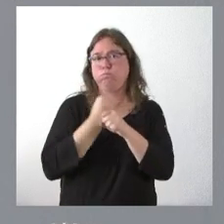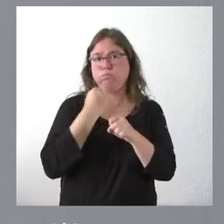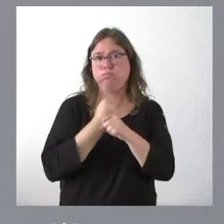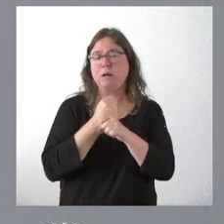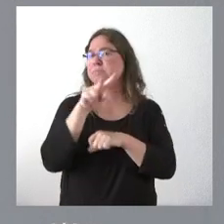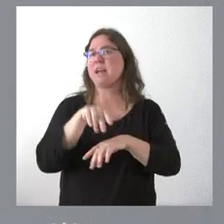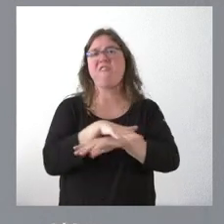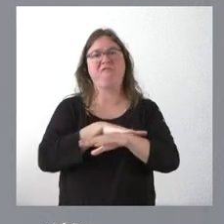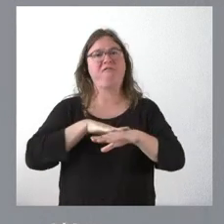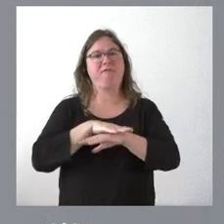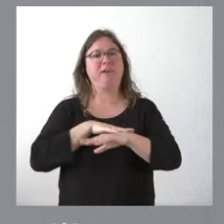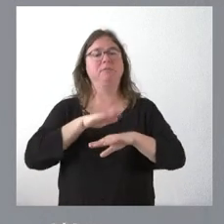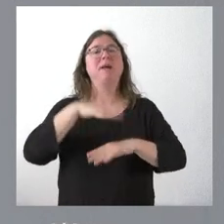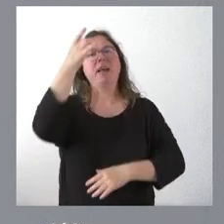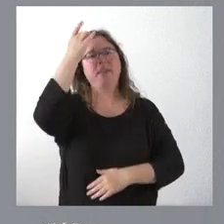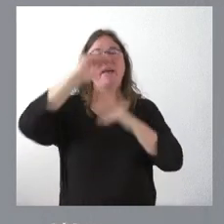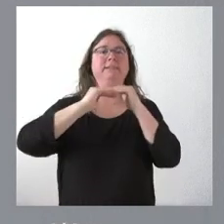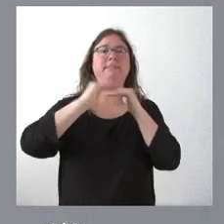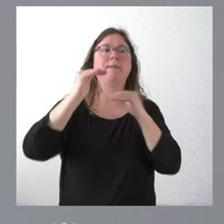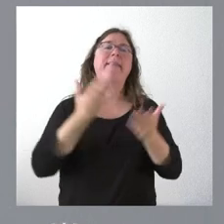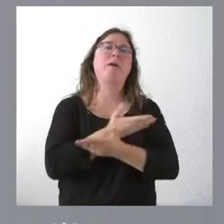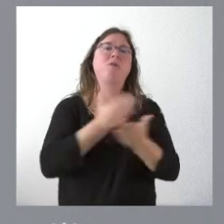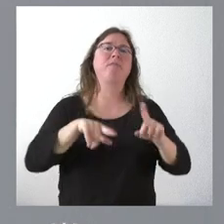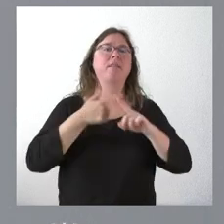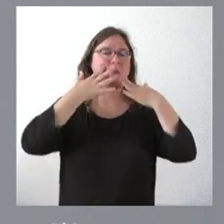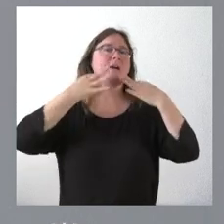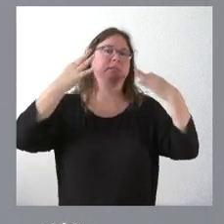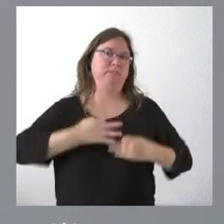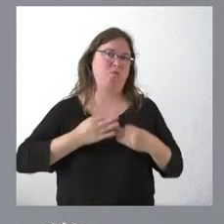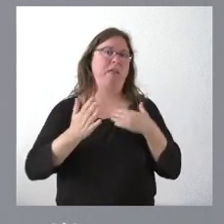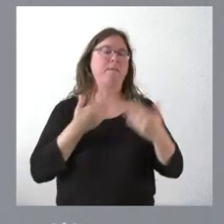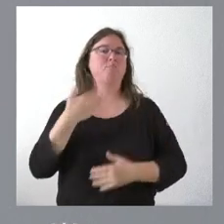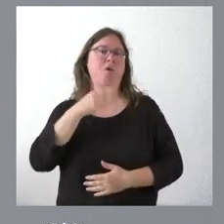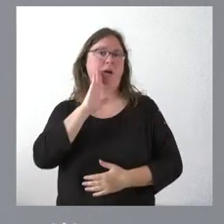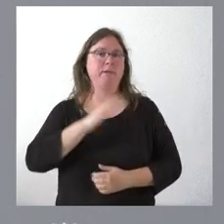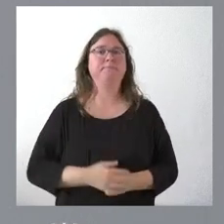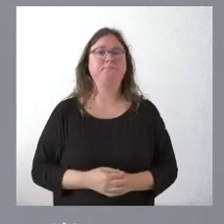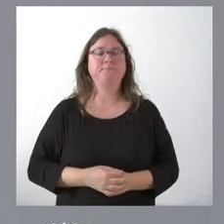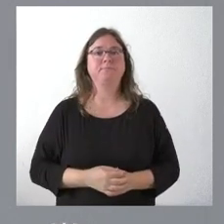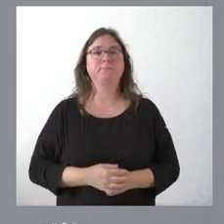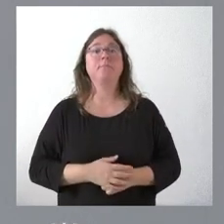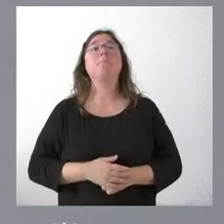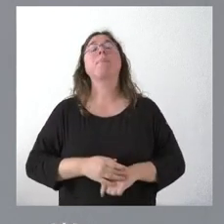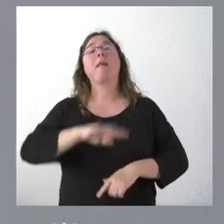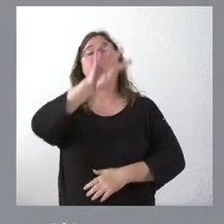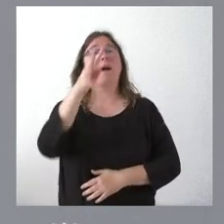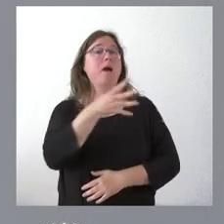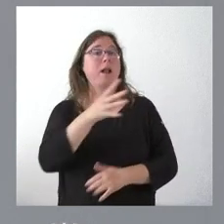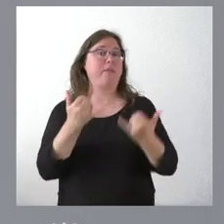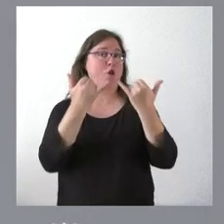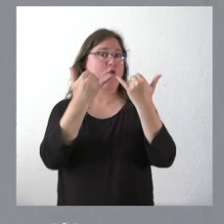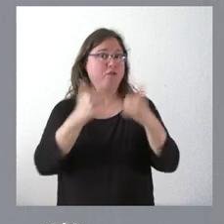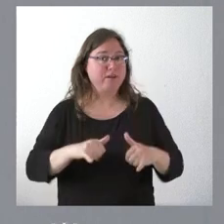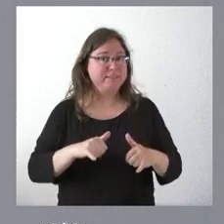básico en esta idea de la estabilidad, de la confianza y de la seguridad de la que hemos hablado anteriormente. El calendario de festivos, que es la segunda cuestión